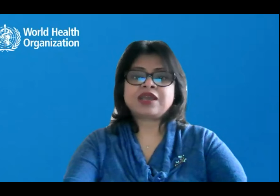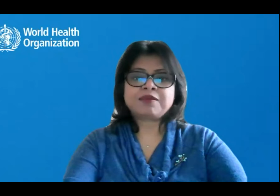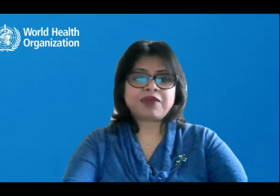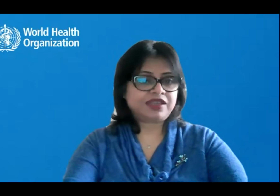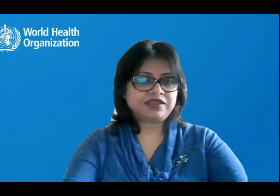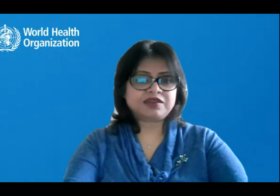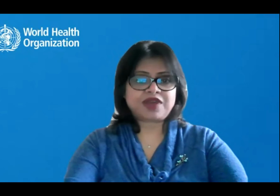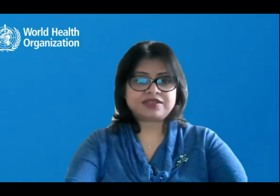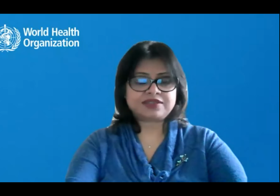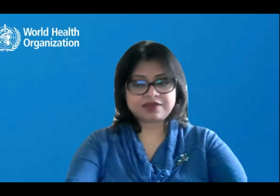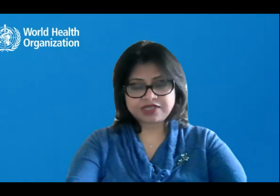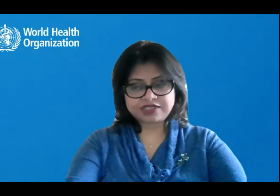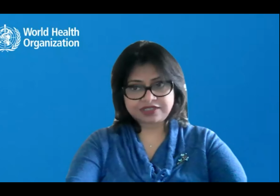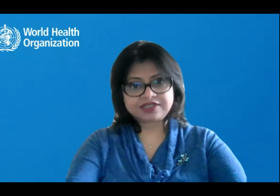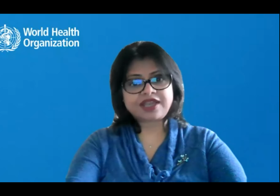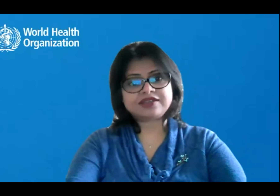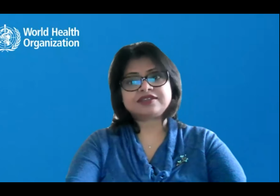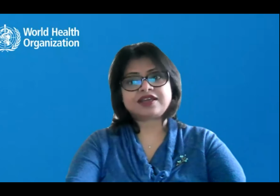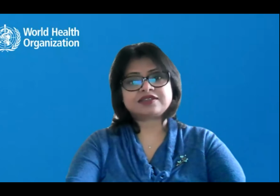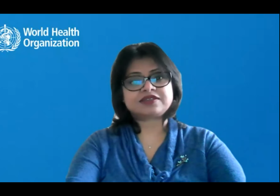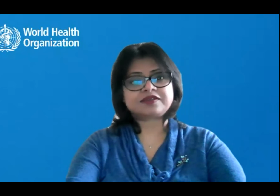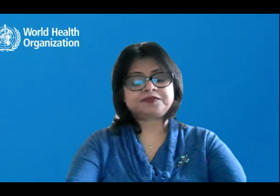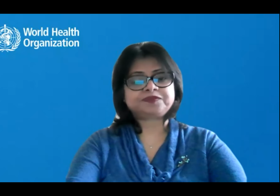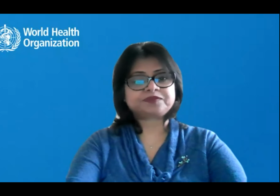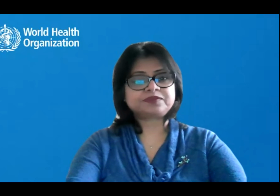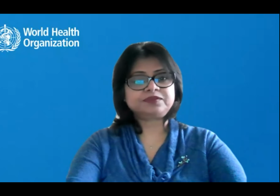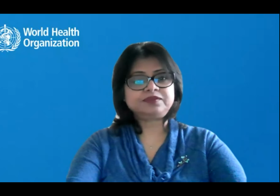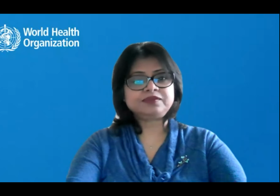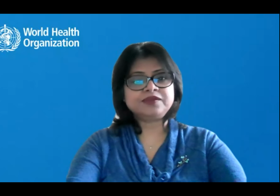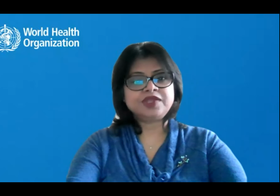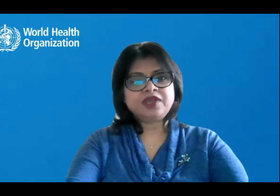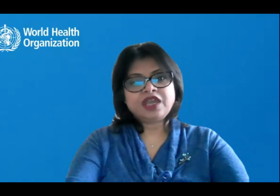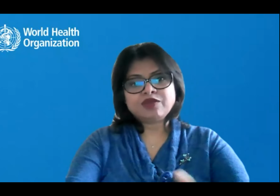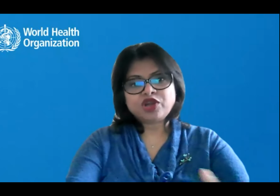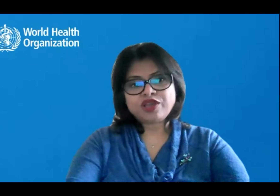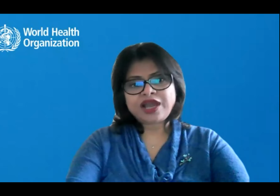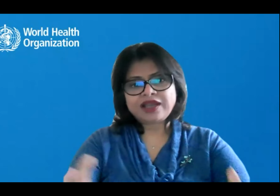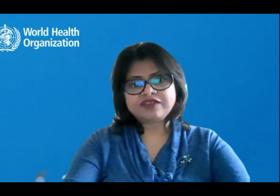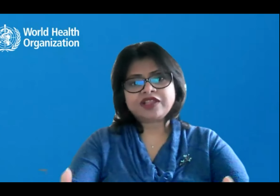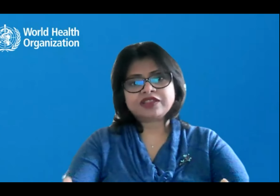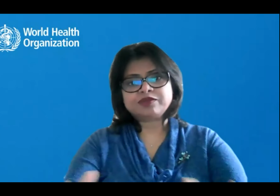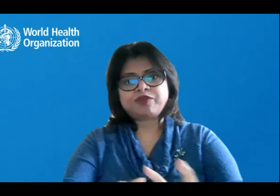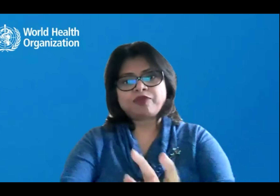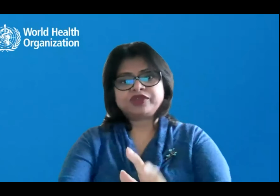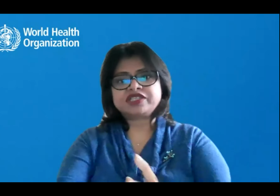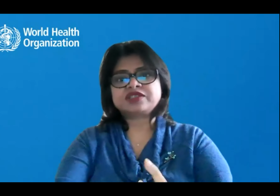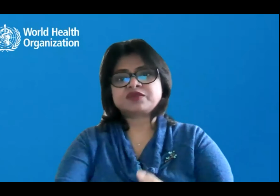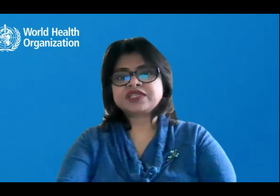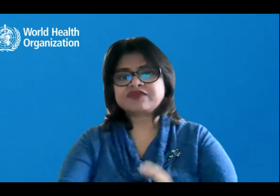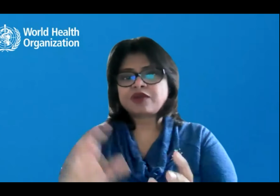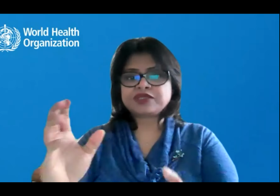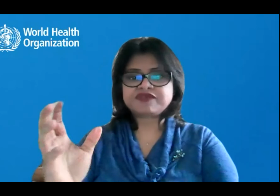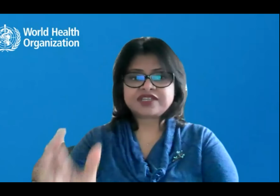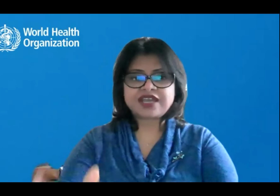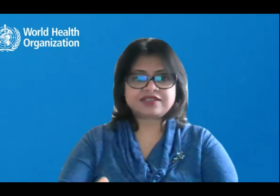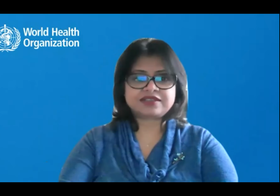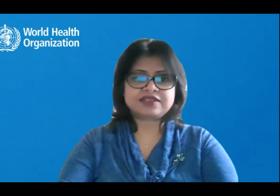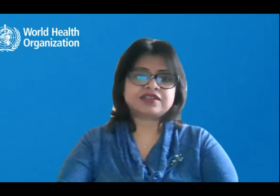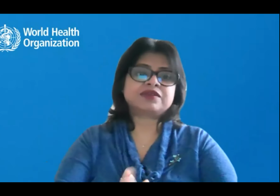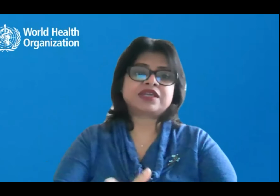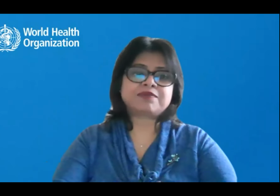poblaciones viviendo en pobreza ya han sido afectadas y generalmente son afectadas desproporcionalmente por desastres y emergencias. Y en